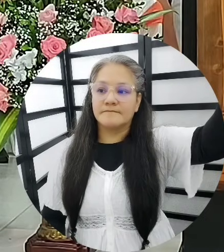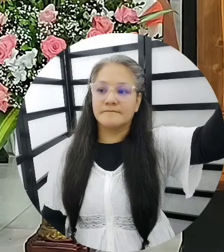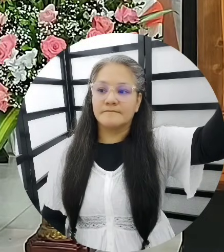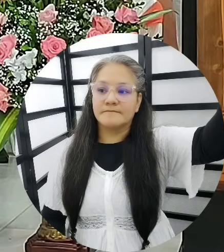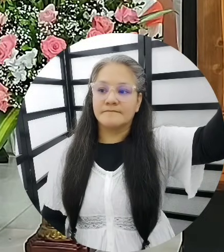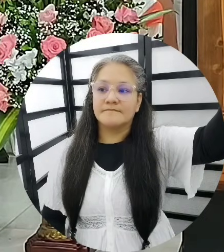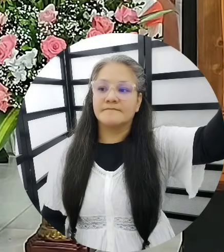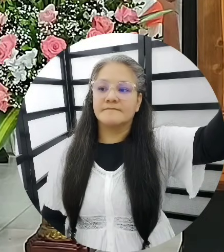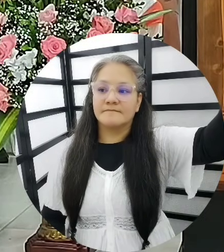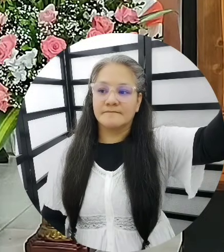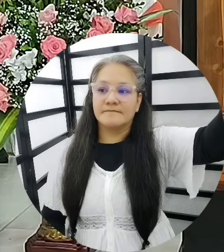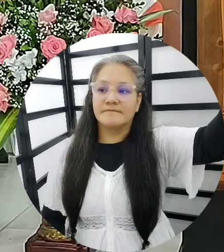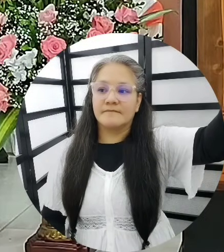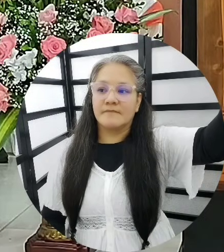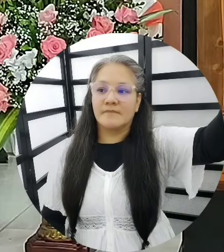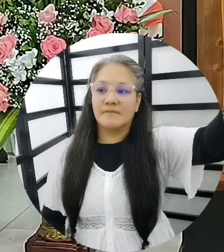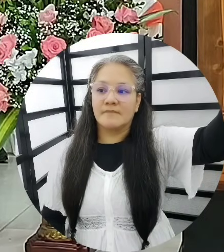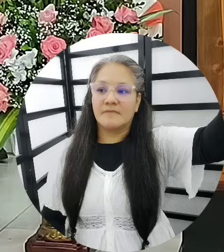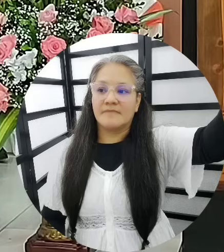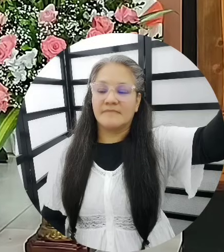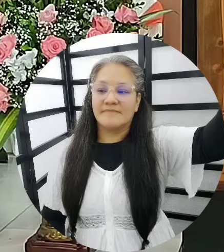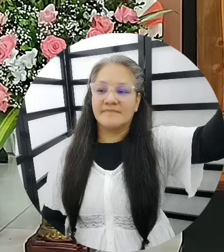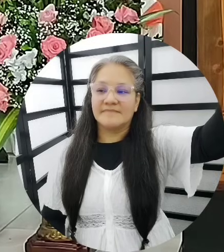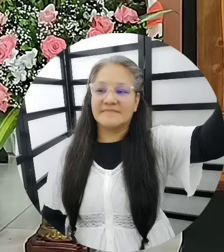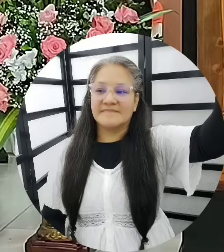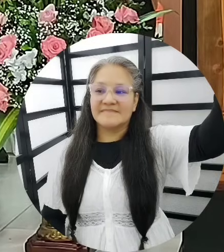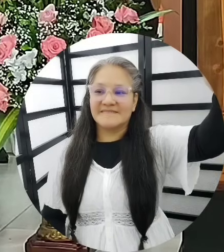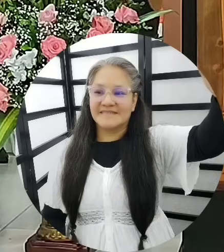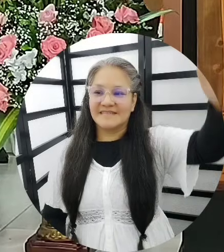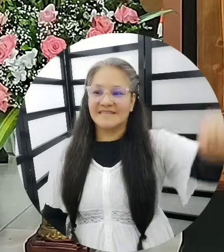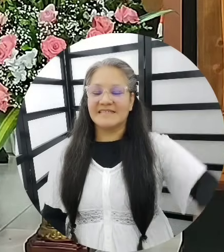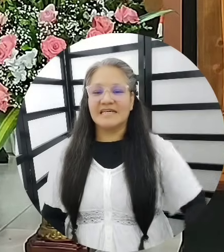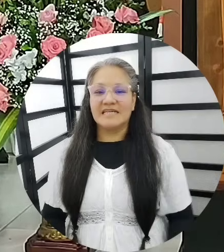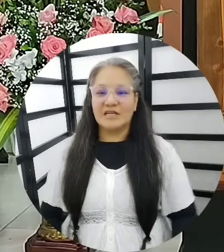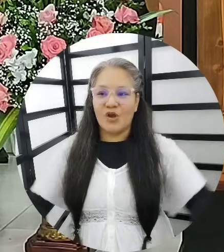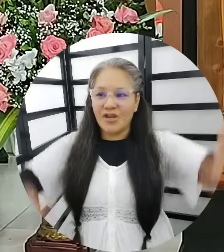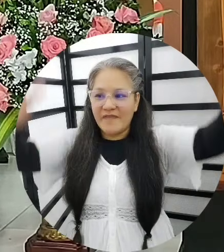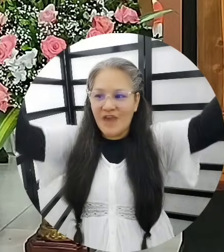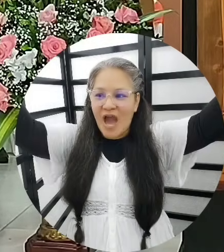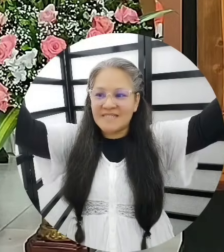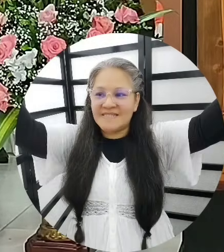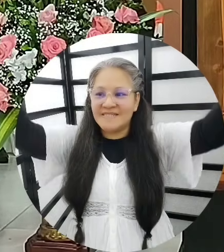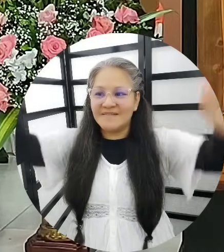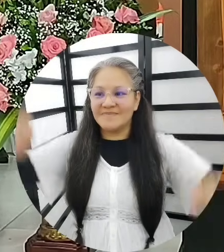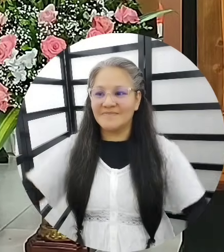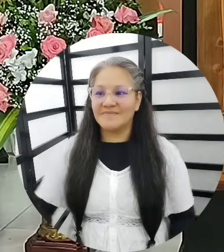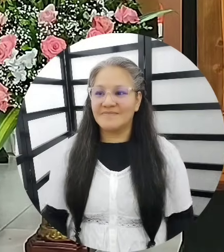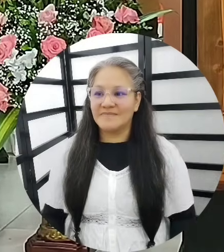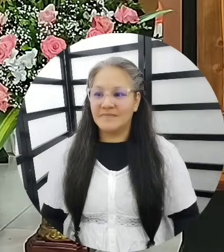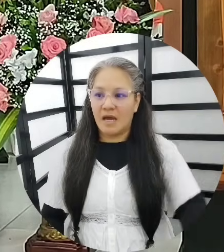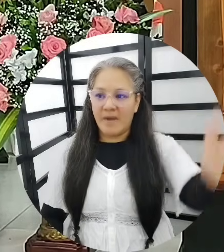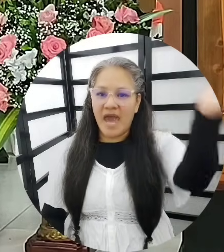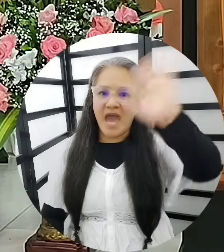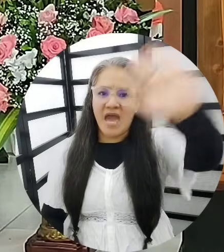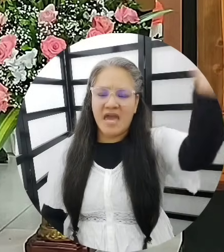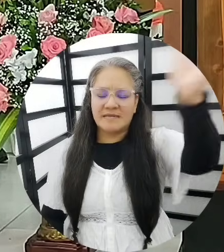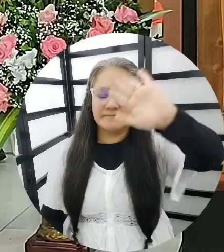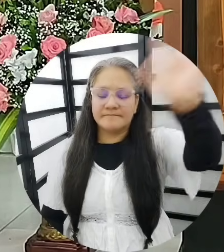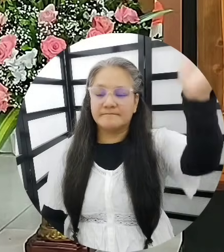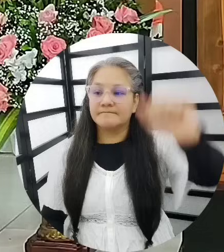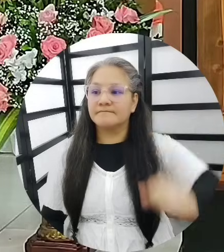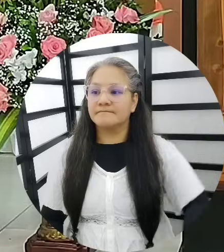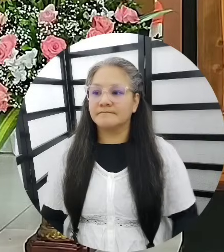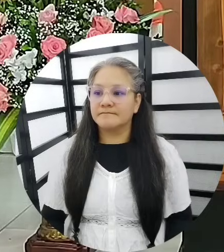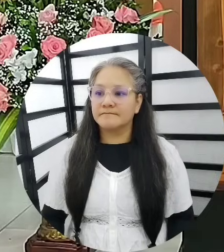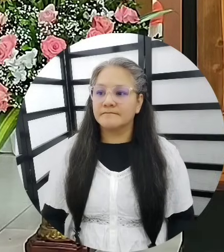levadura. Alabado Dios. Amén. Por eso yo no me puedo ir de la iglesia. Por eso yo no voy a dejar la